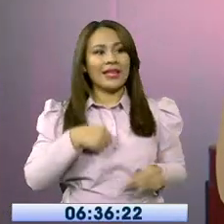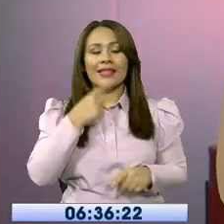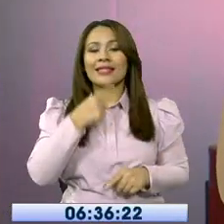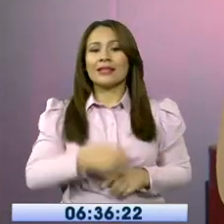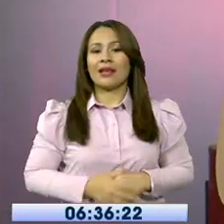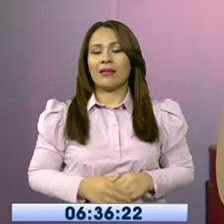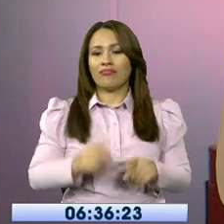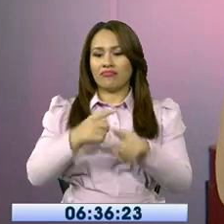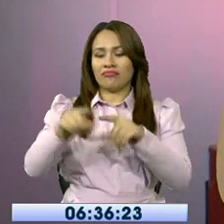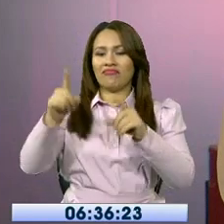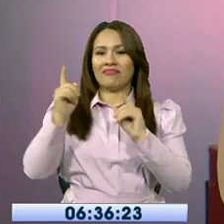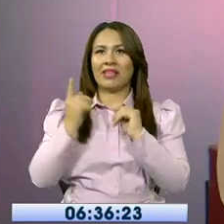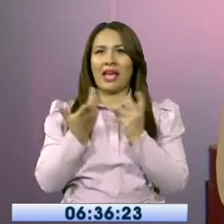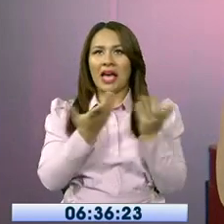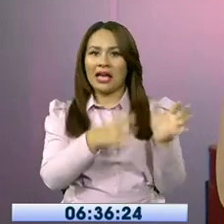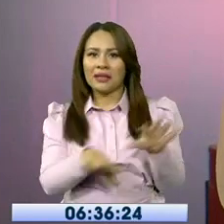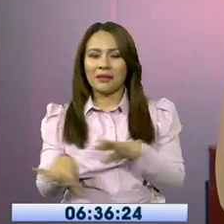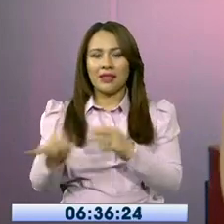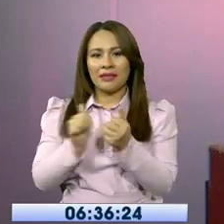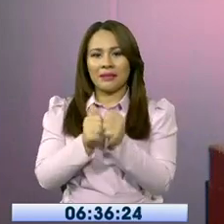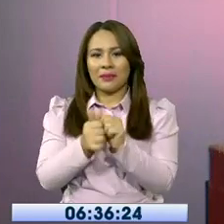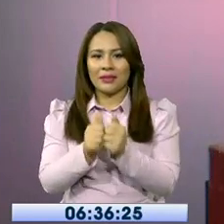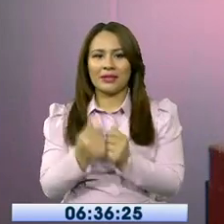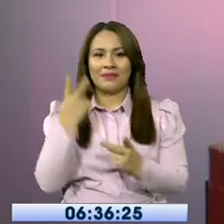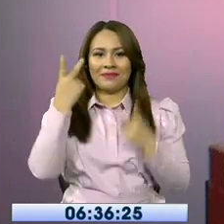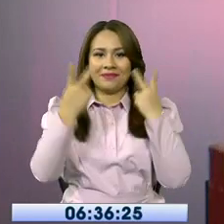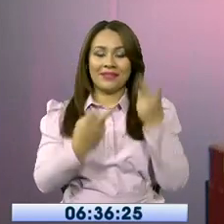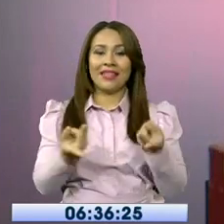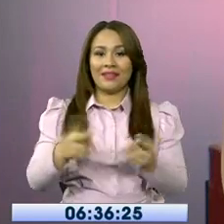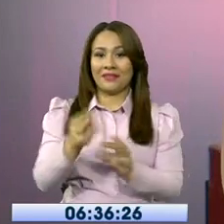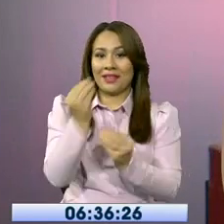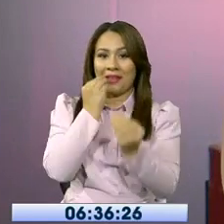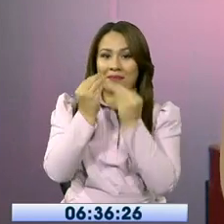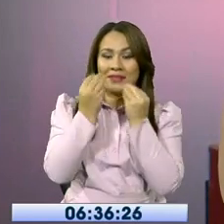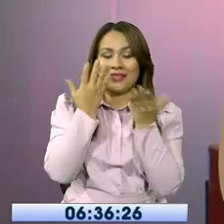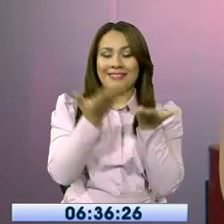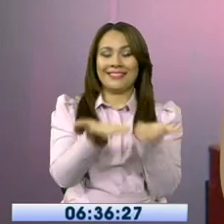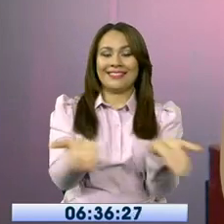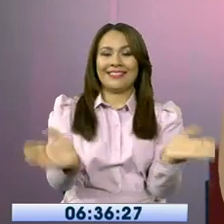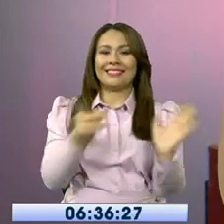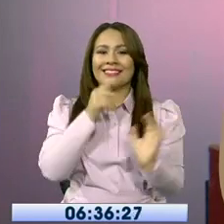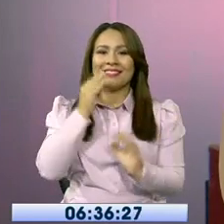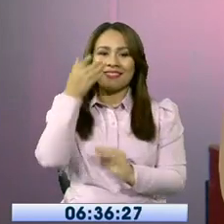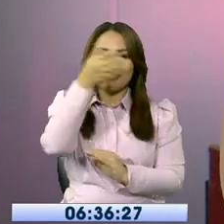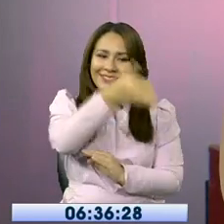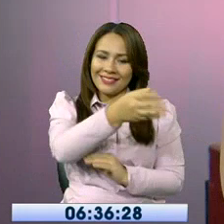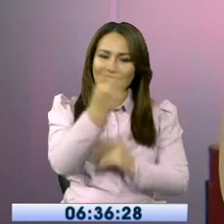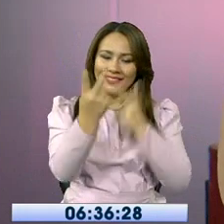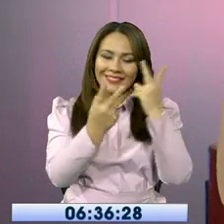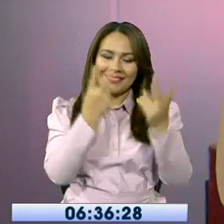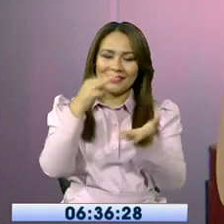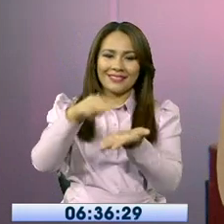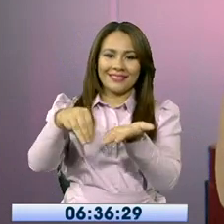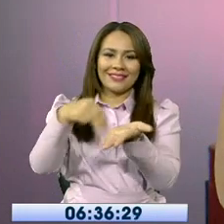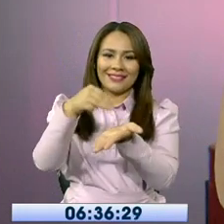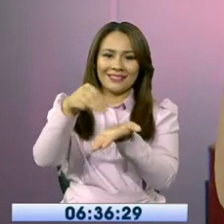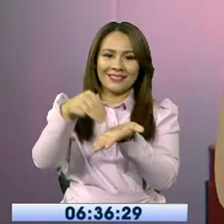actividades recreativas, deportivas y además gastronómicas para quienes visiten el puerto Manavita.